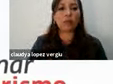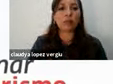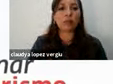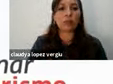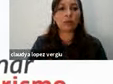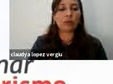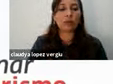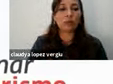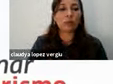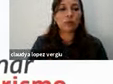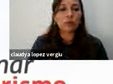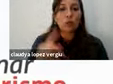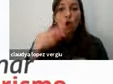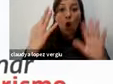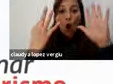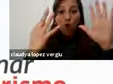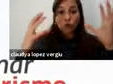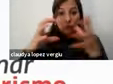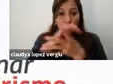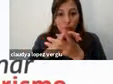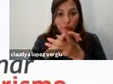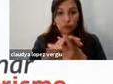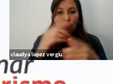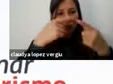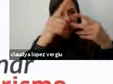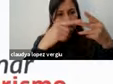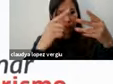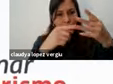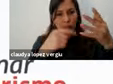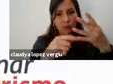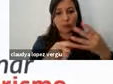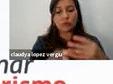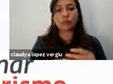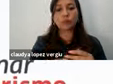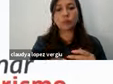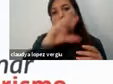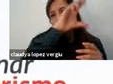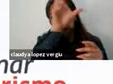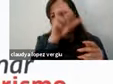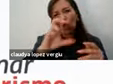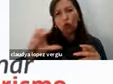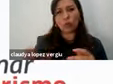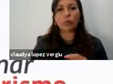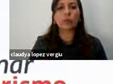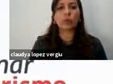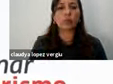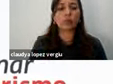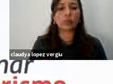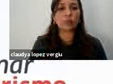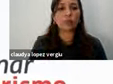Son 8 cooperativas diferentes que están a lo largo del valle de Patacancha, que está